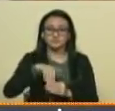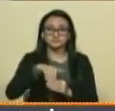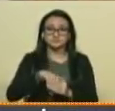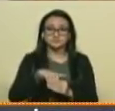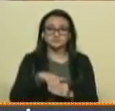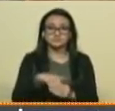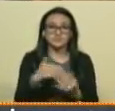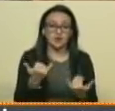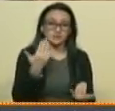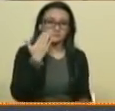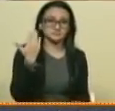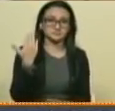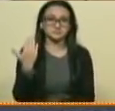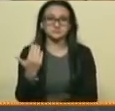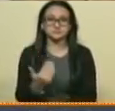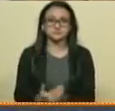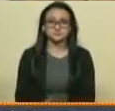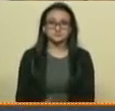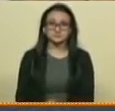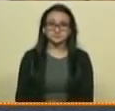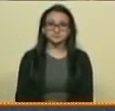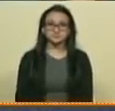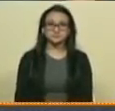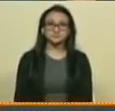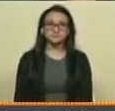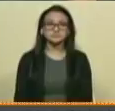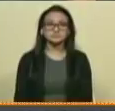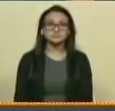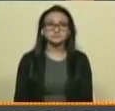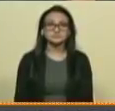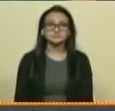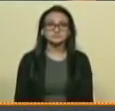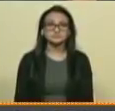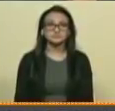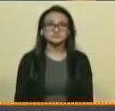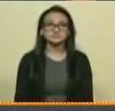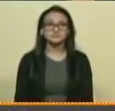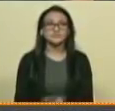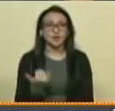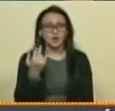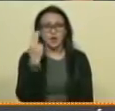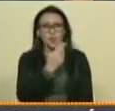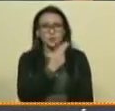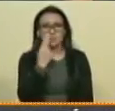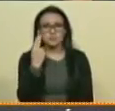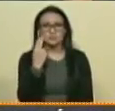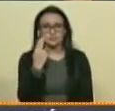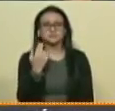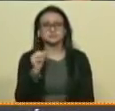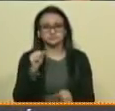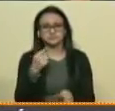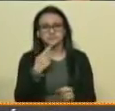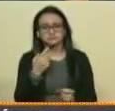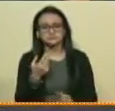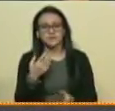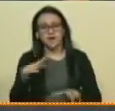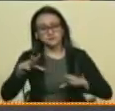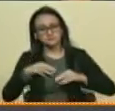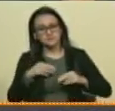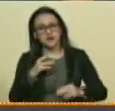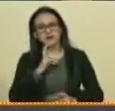a ver qué fue lo que dijo en relación a este tema. Nos comprometemos a reconocer el resultado de los comicios